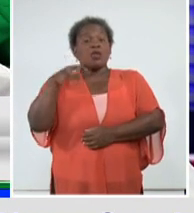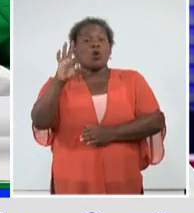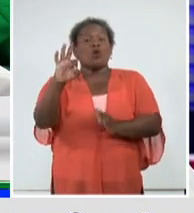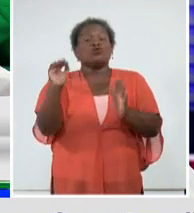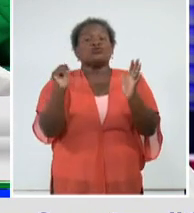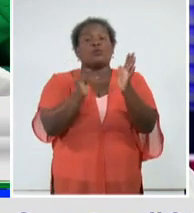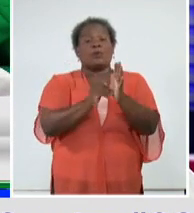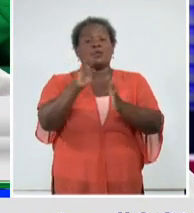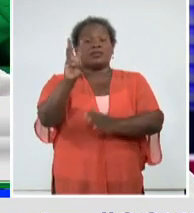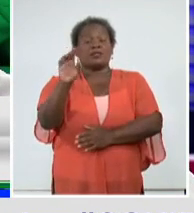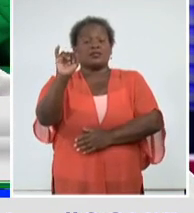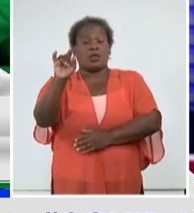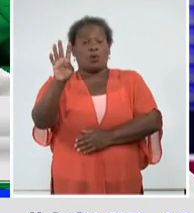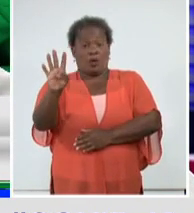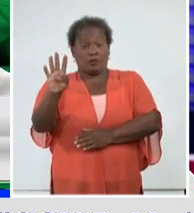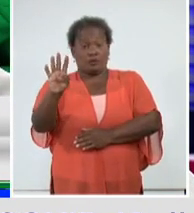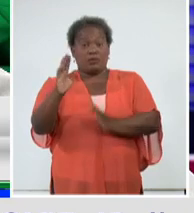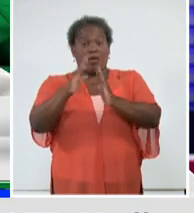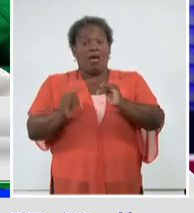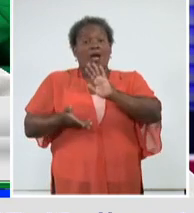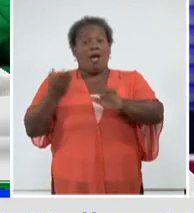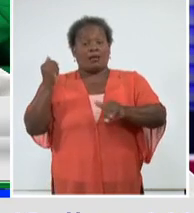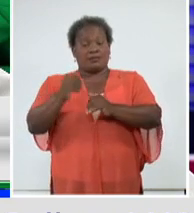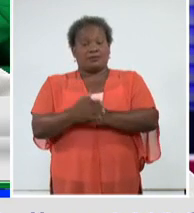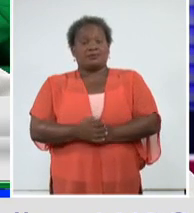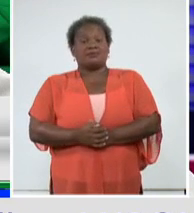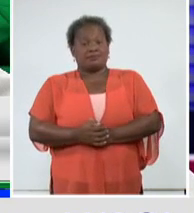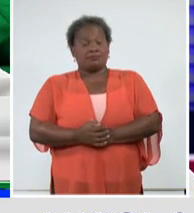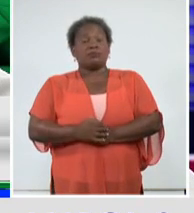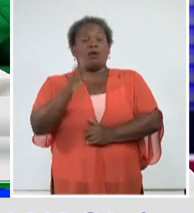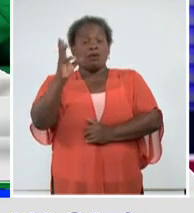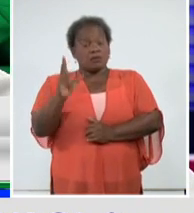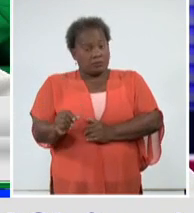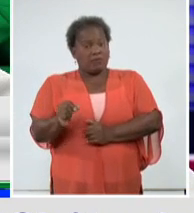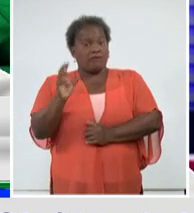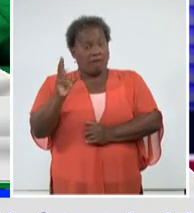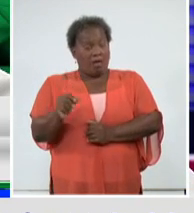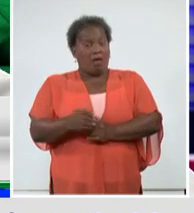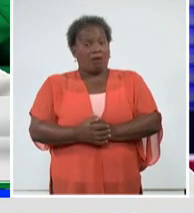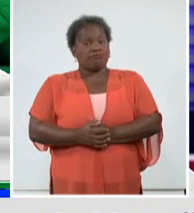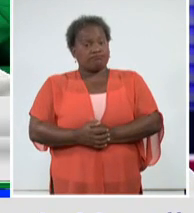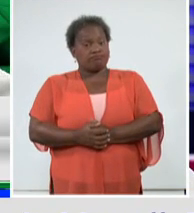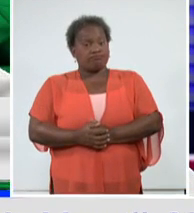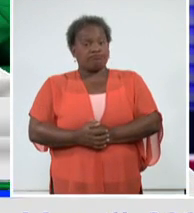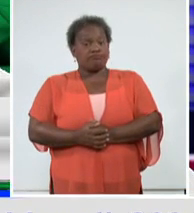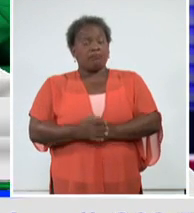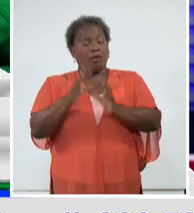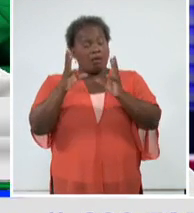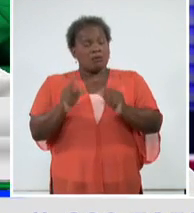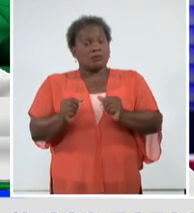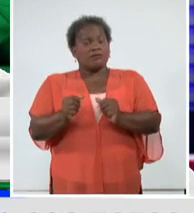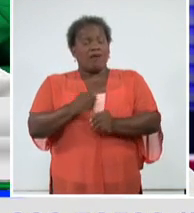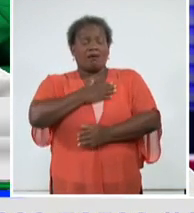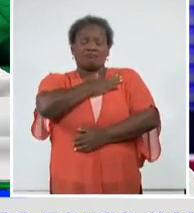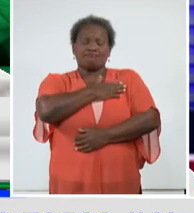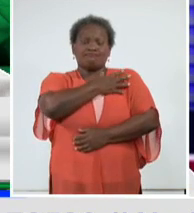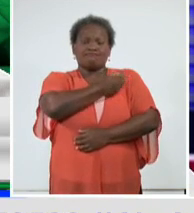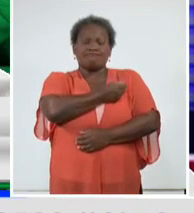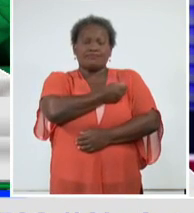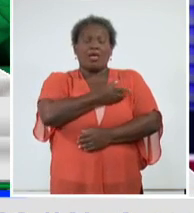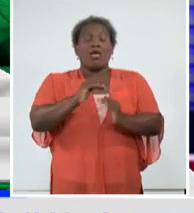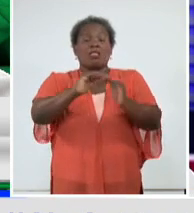8.364 altas, que es una cifra que lamentablemente queda por